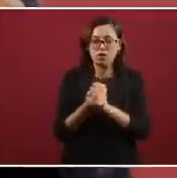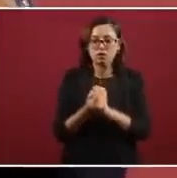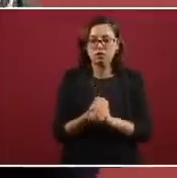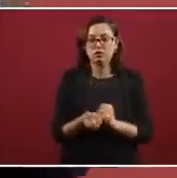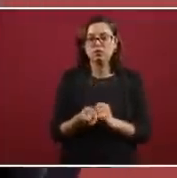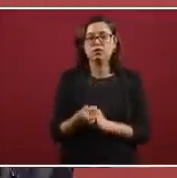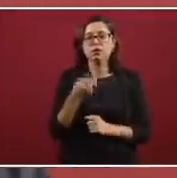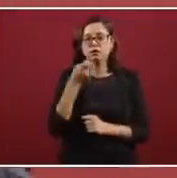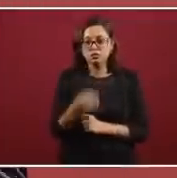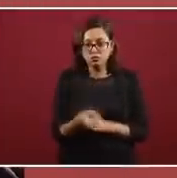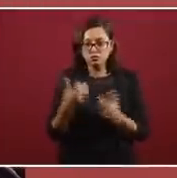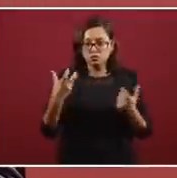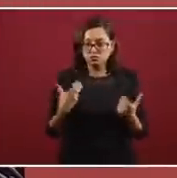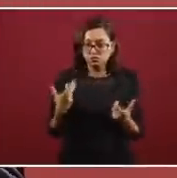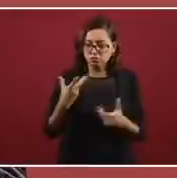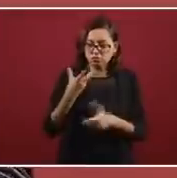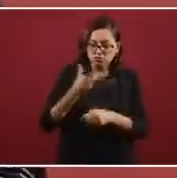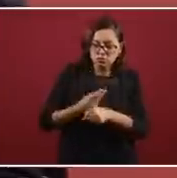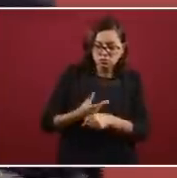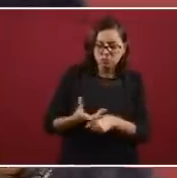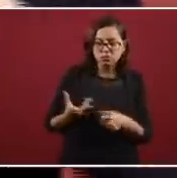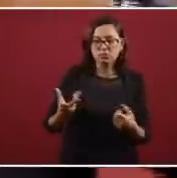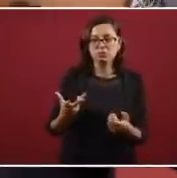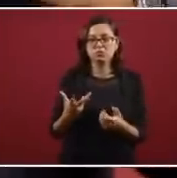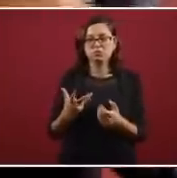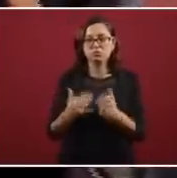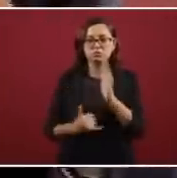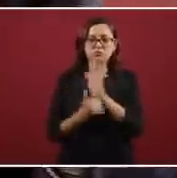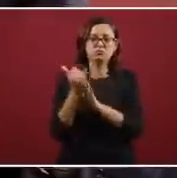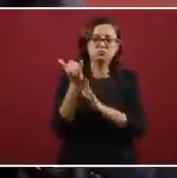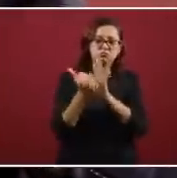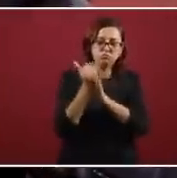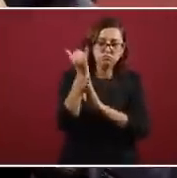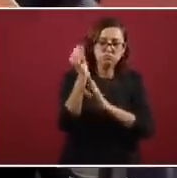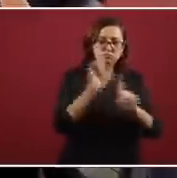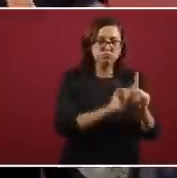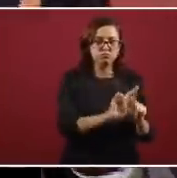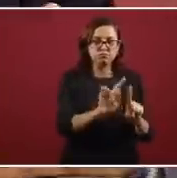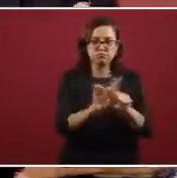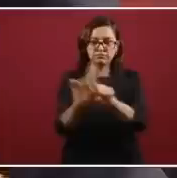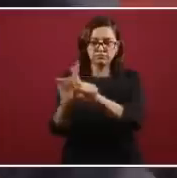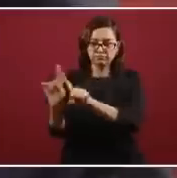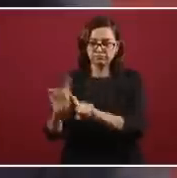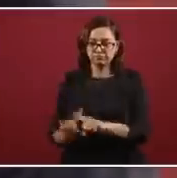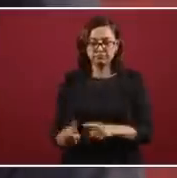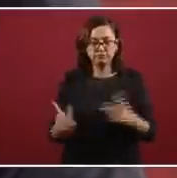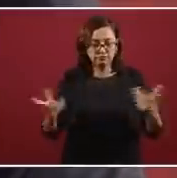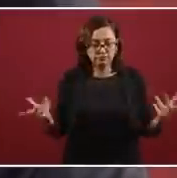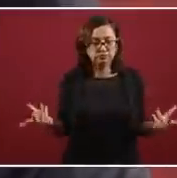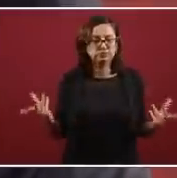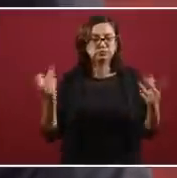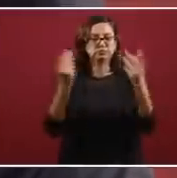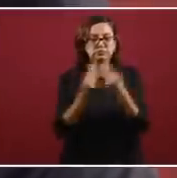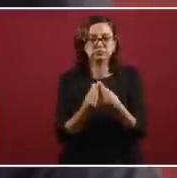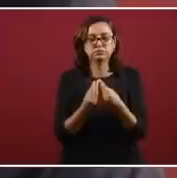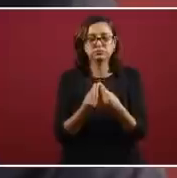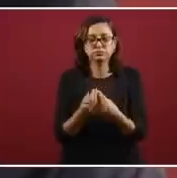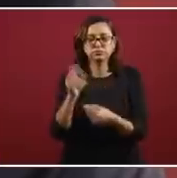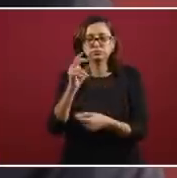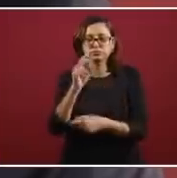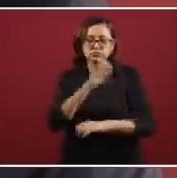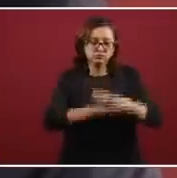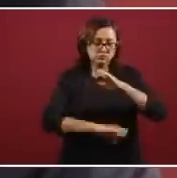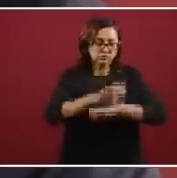Esto va complementado con la infraestructura. Estamos trabajando con el sector